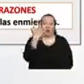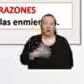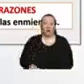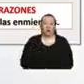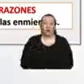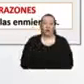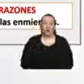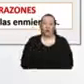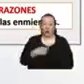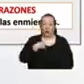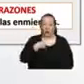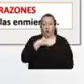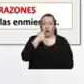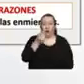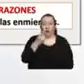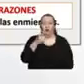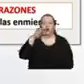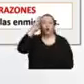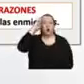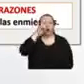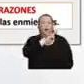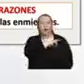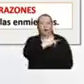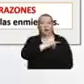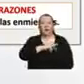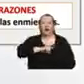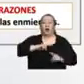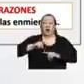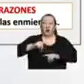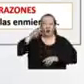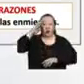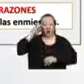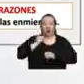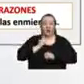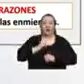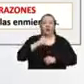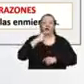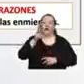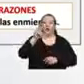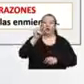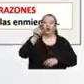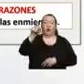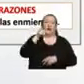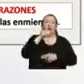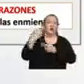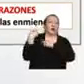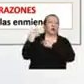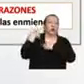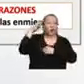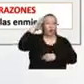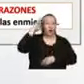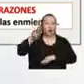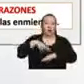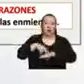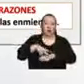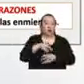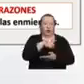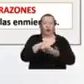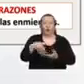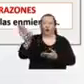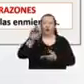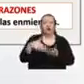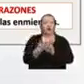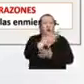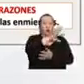como le decía si habían comandantes efe militares y no esto es privativo a la policía nacional pero para que no haya